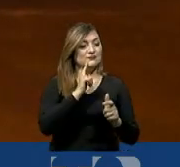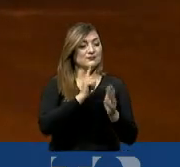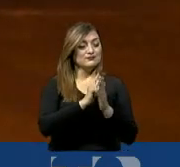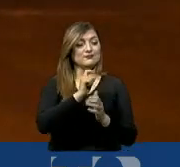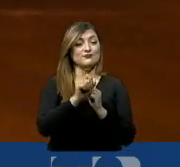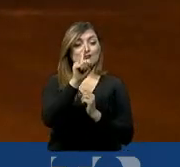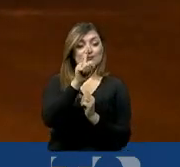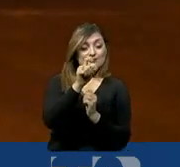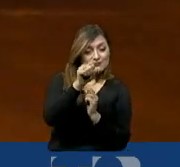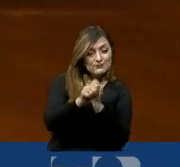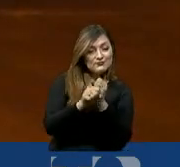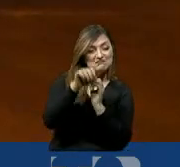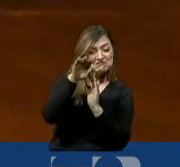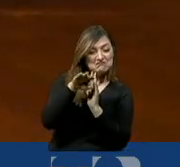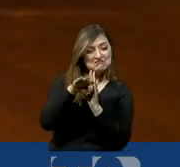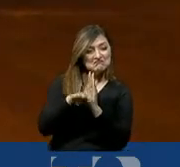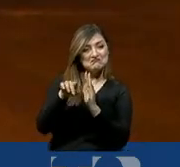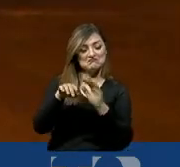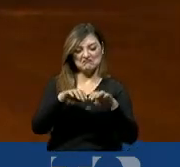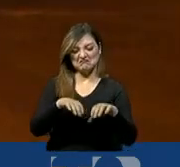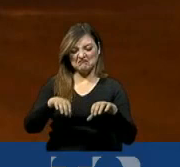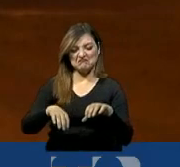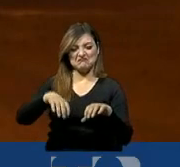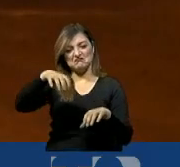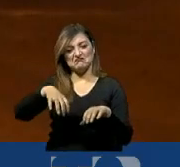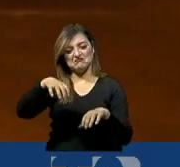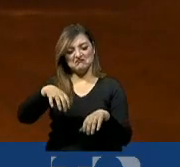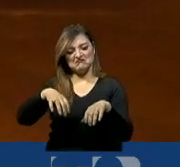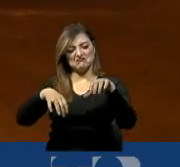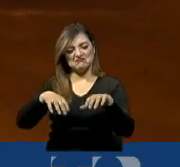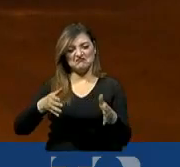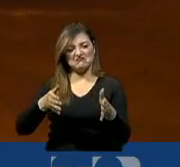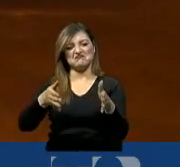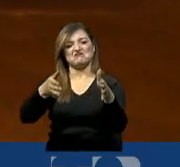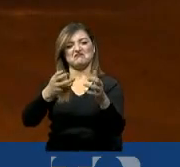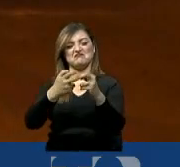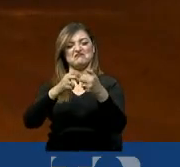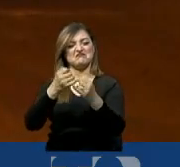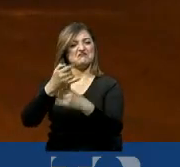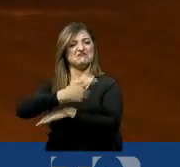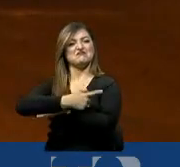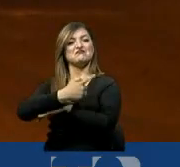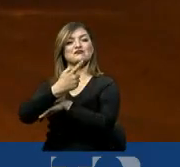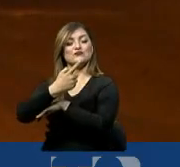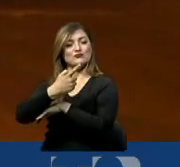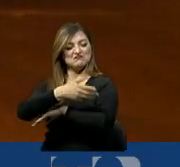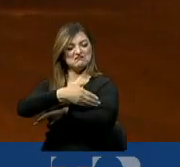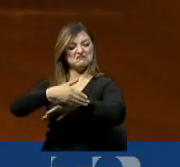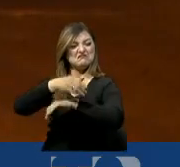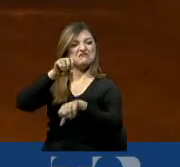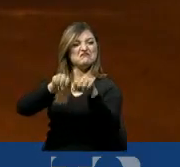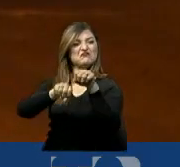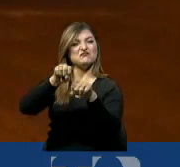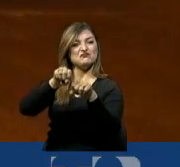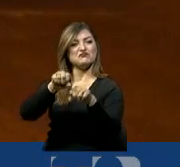menos de un año y ya está en pésimas condiciones. Los mismos problemas que hemos venido recibiendo durante estos últimos días. Calles en mal estado,